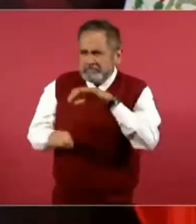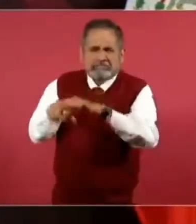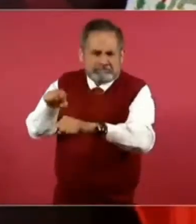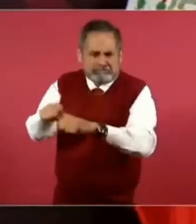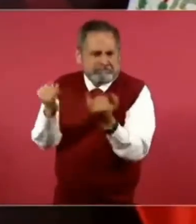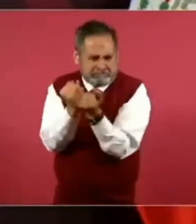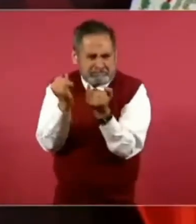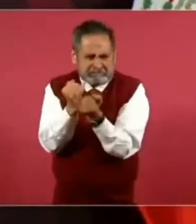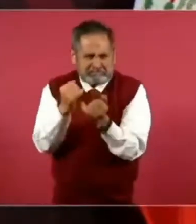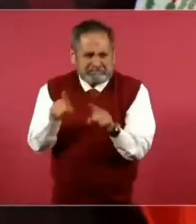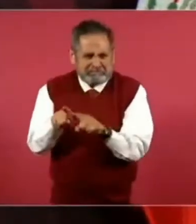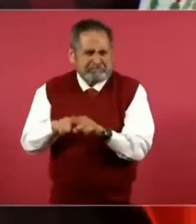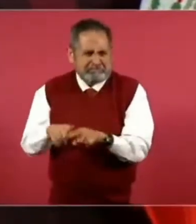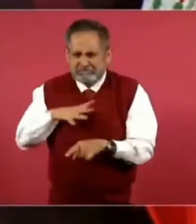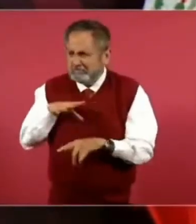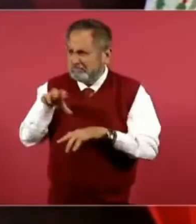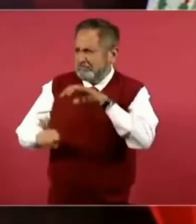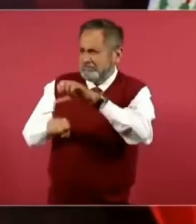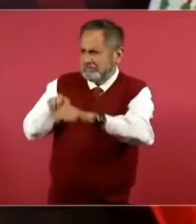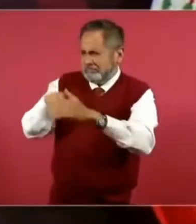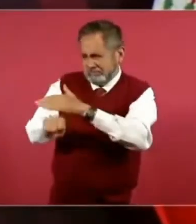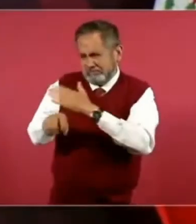luego.